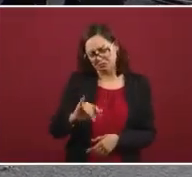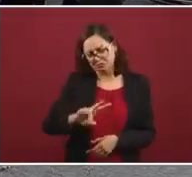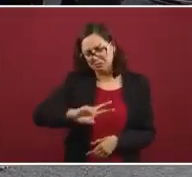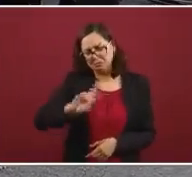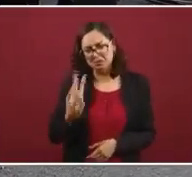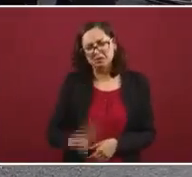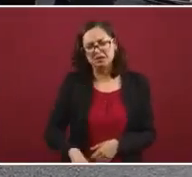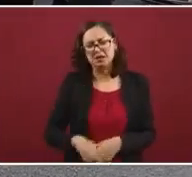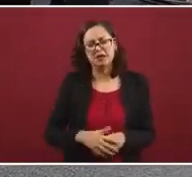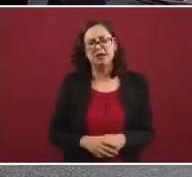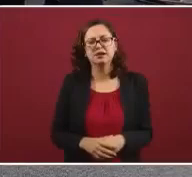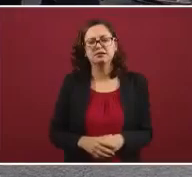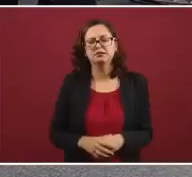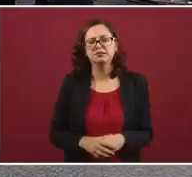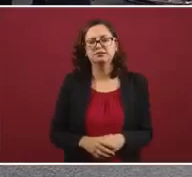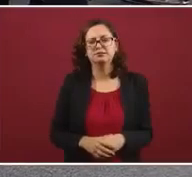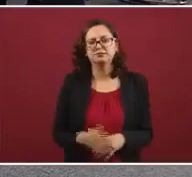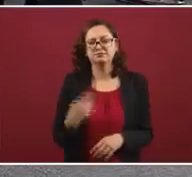pero